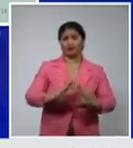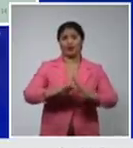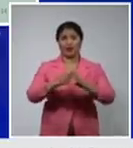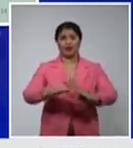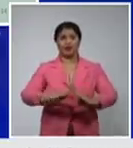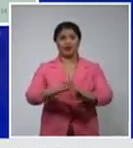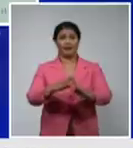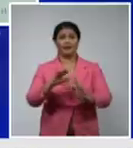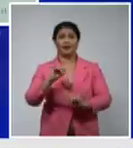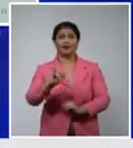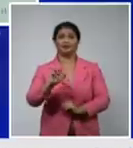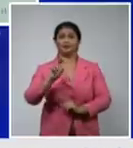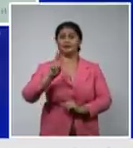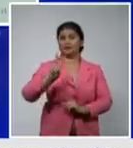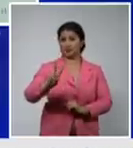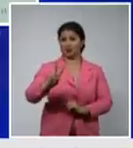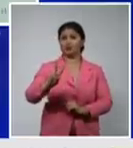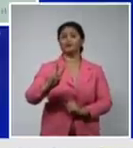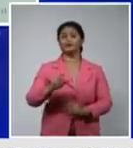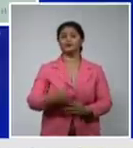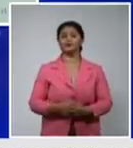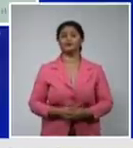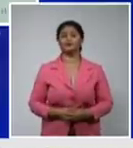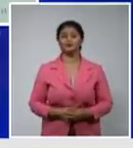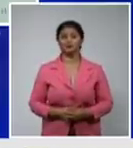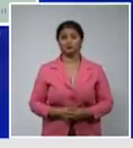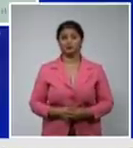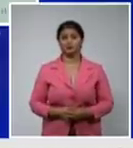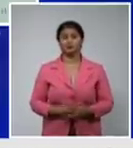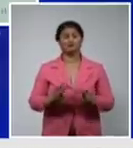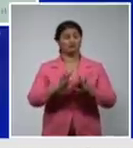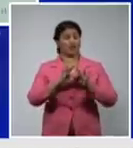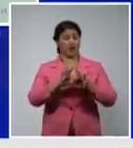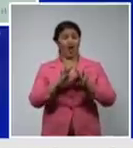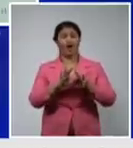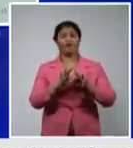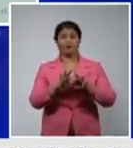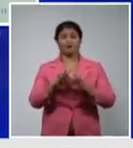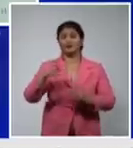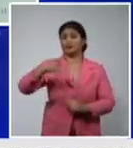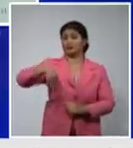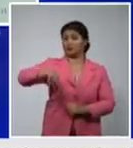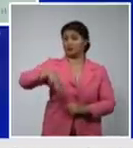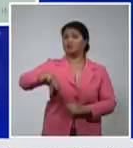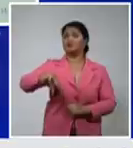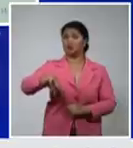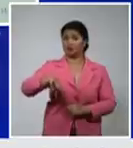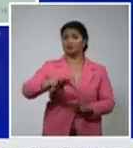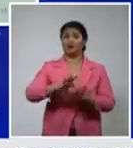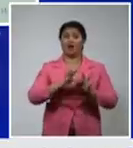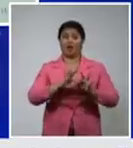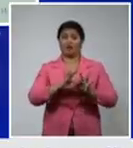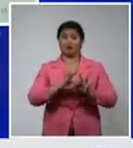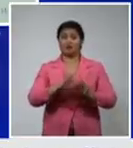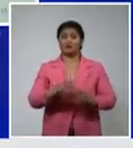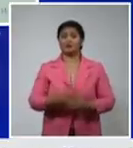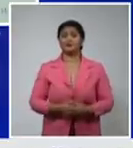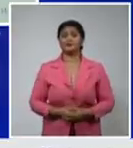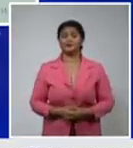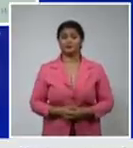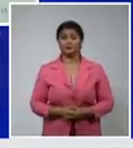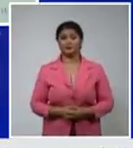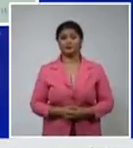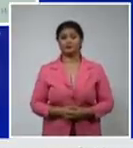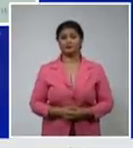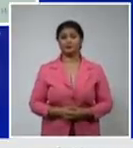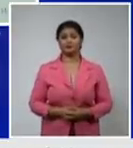casos, cifra muy elevada para Granma, cifra que expresa la transmisión que todavía presenta este territorio,